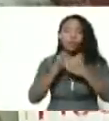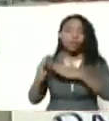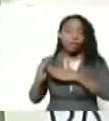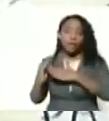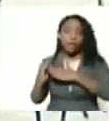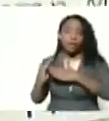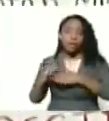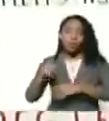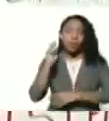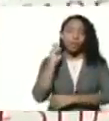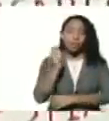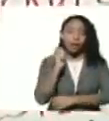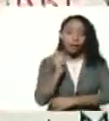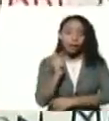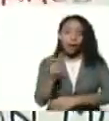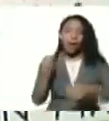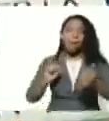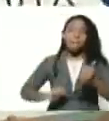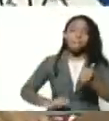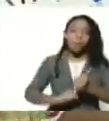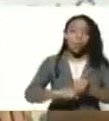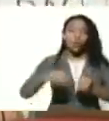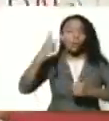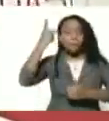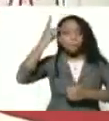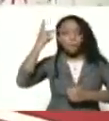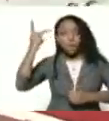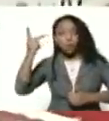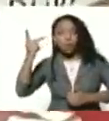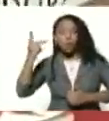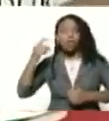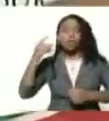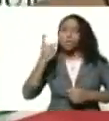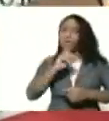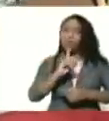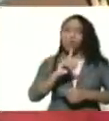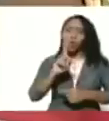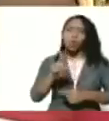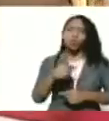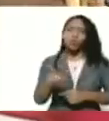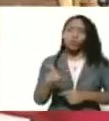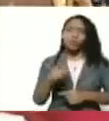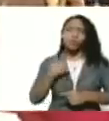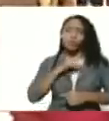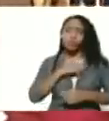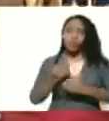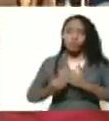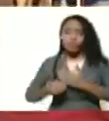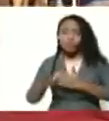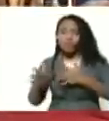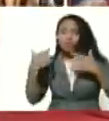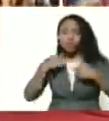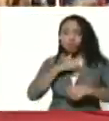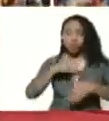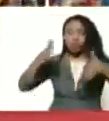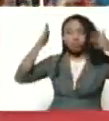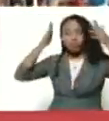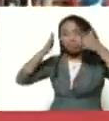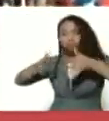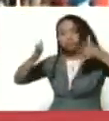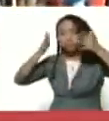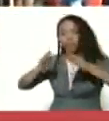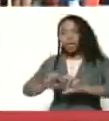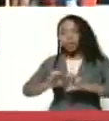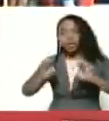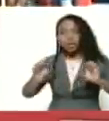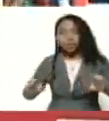con las tareas de manera pedagógica, sino que vamos más allá. Nosotros tenemos que educarlos, como usted bien dijo,